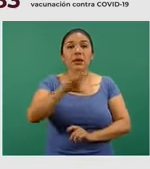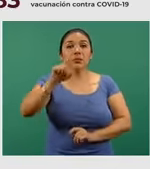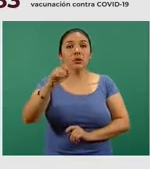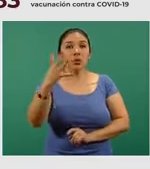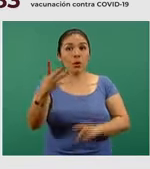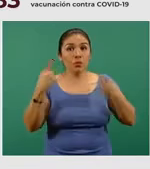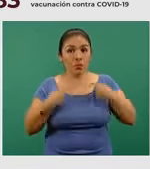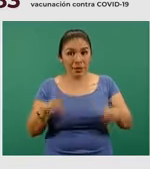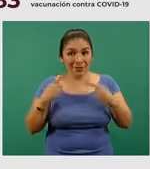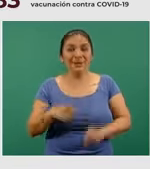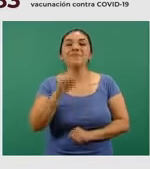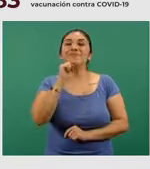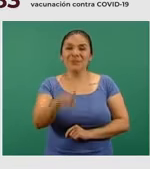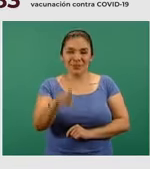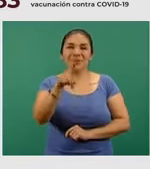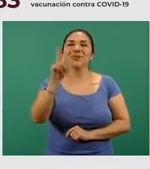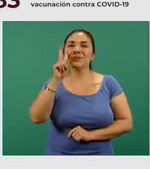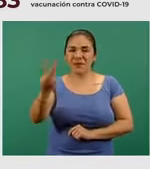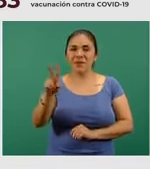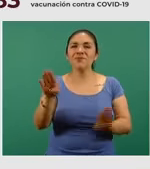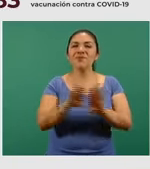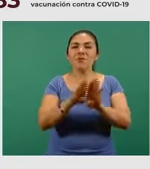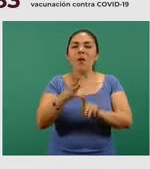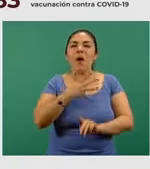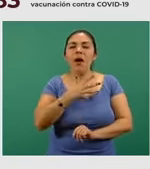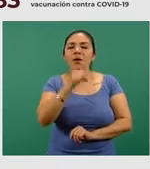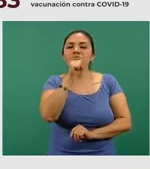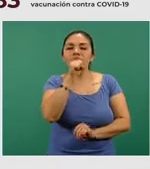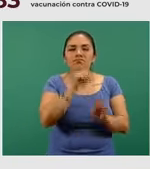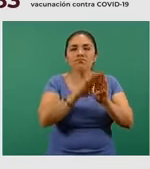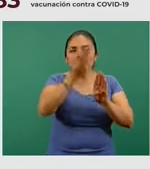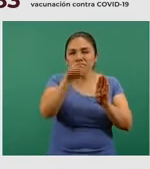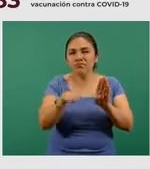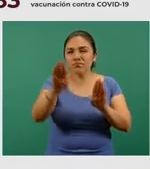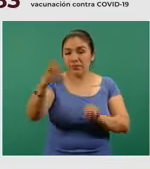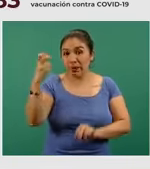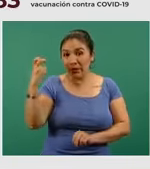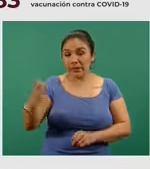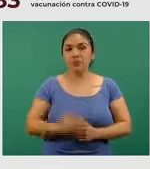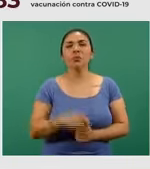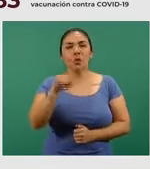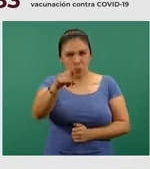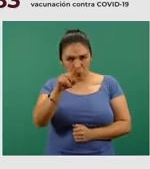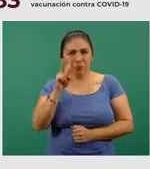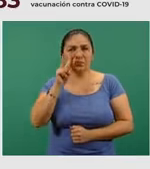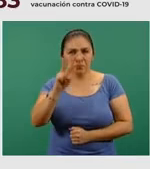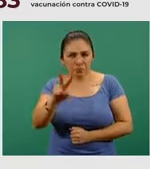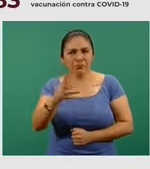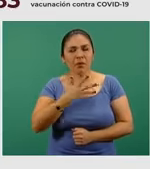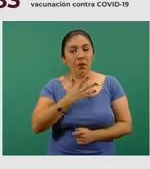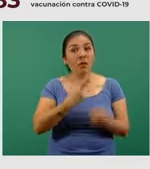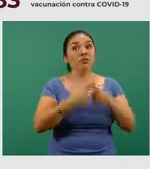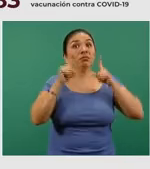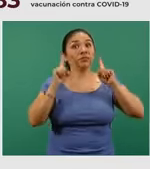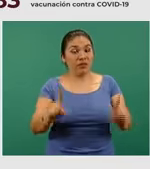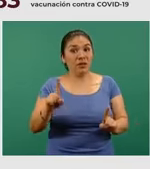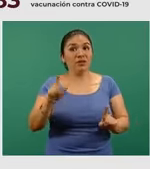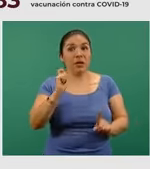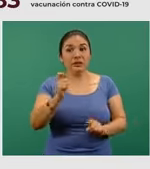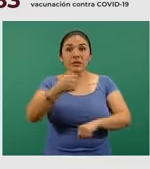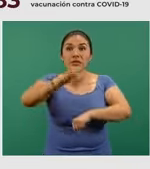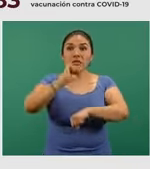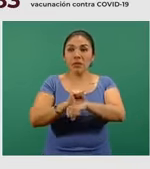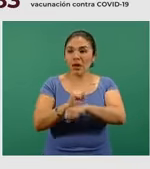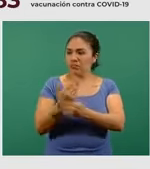2.307.524 y precisamente los vemos distribuidos en esta curva. Si ustedes pueden notar la diferencia que tenemos entre las